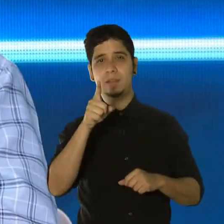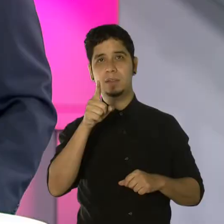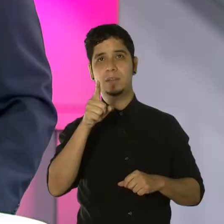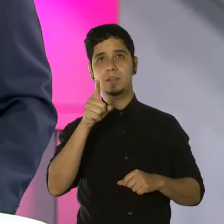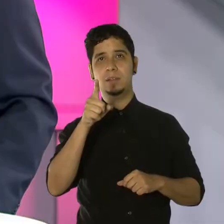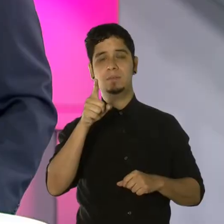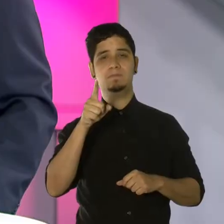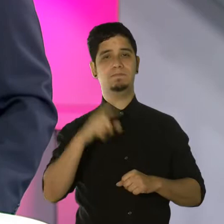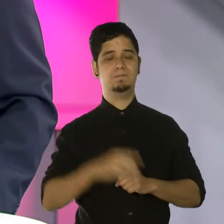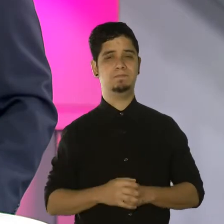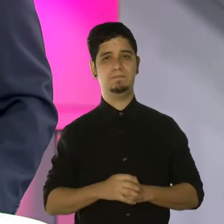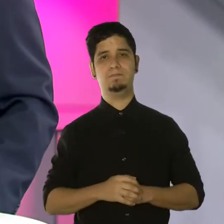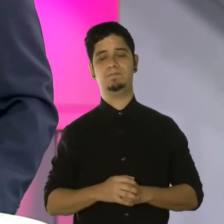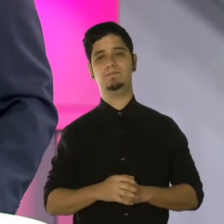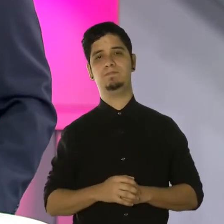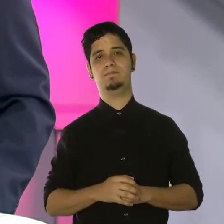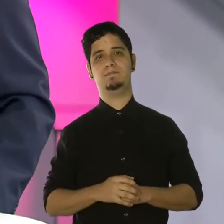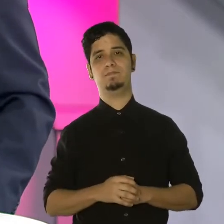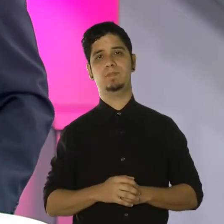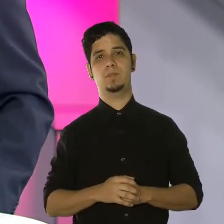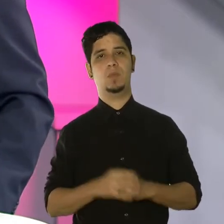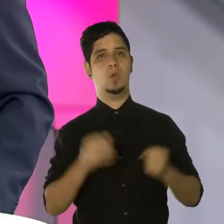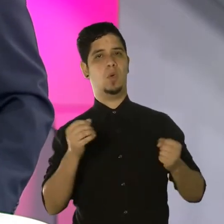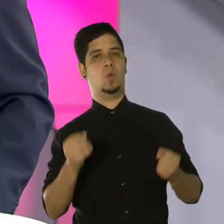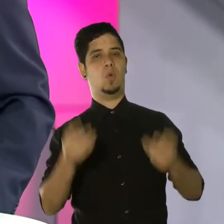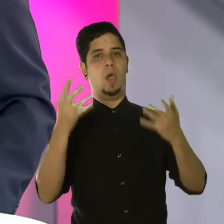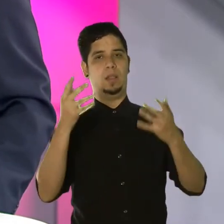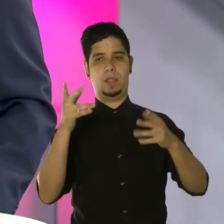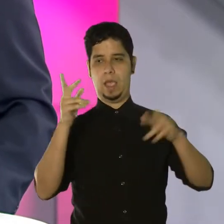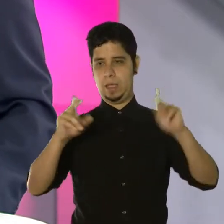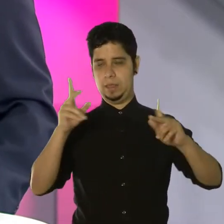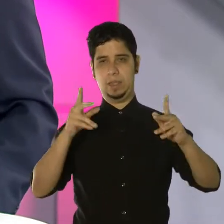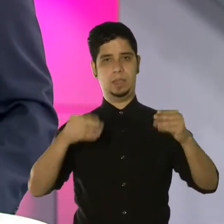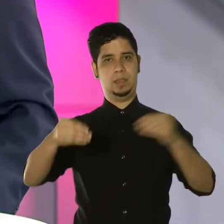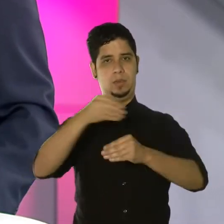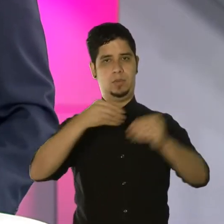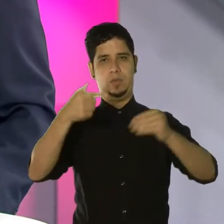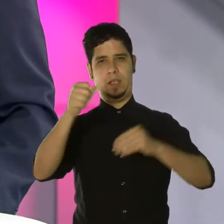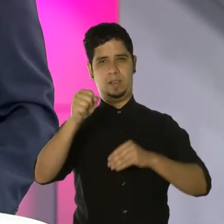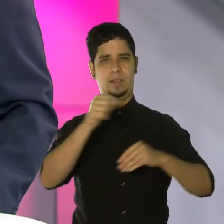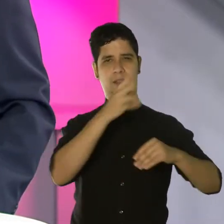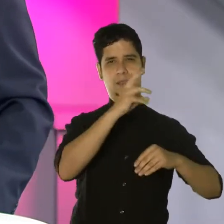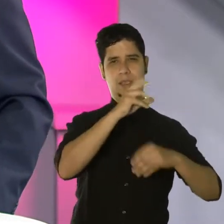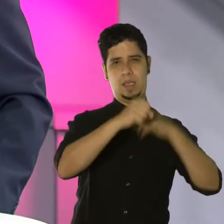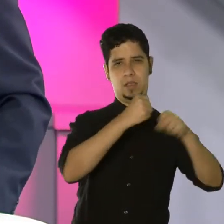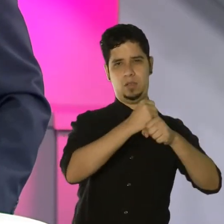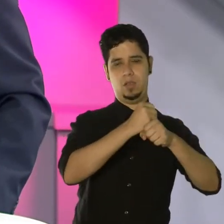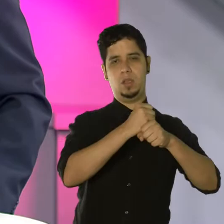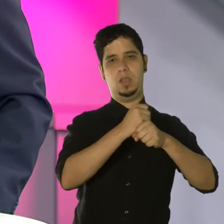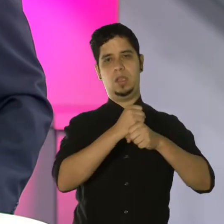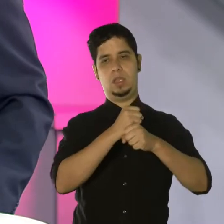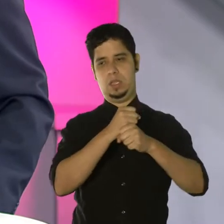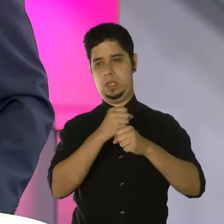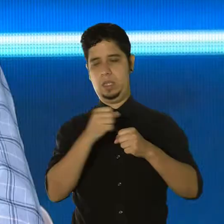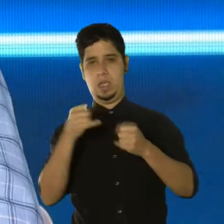base mayorista. de eso, Jurado, ¿cuántos distribuidores de gas había hace 16 años hasta la